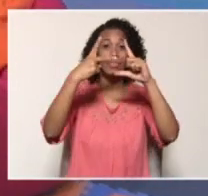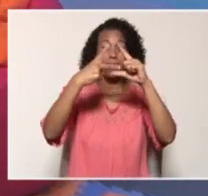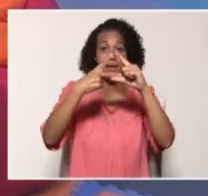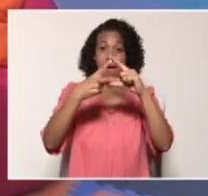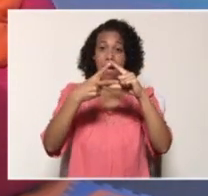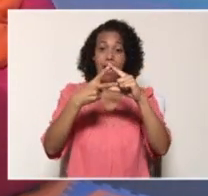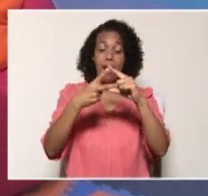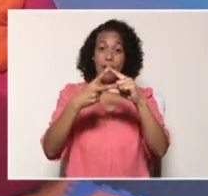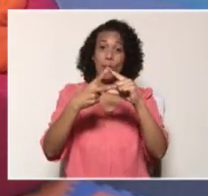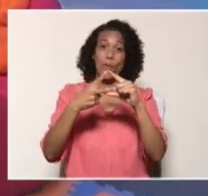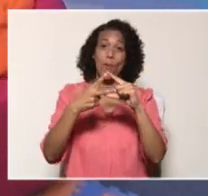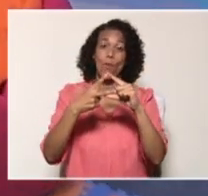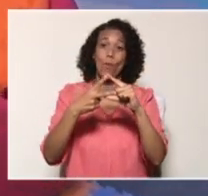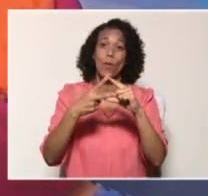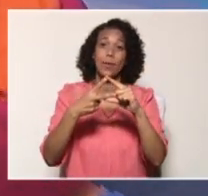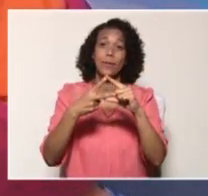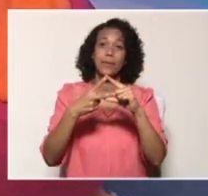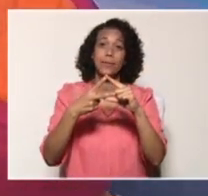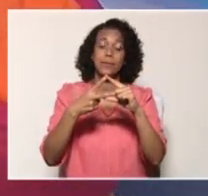triángulos,